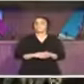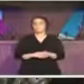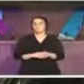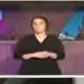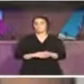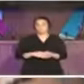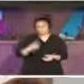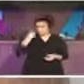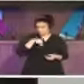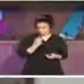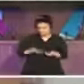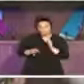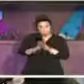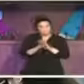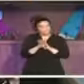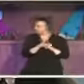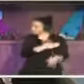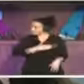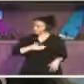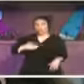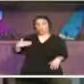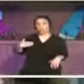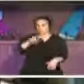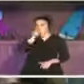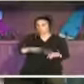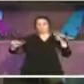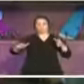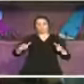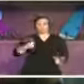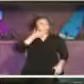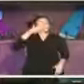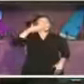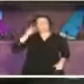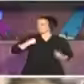quiere mantener, tanto vivido rastrero.